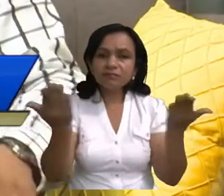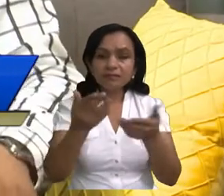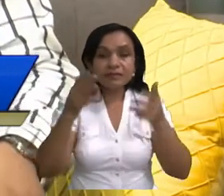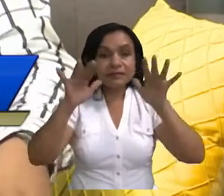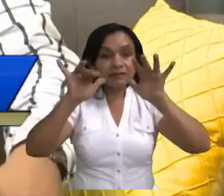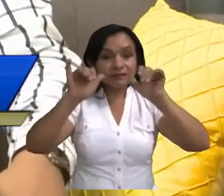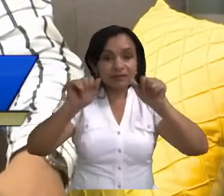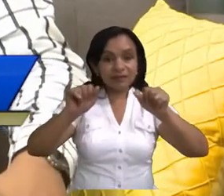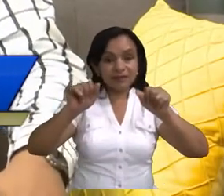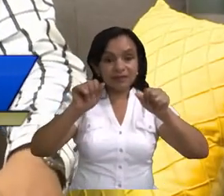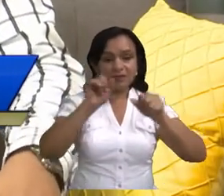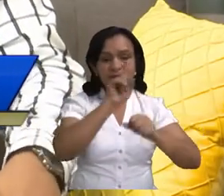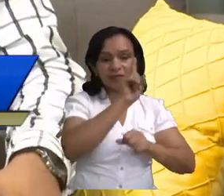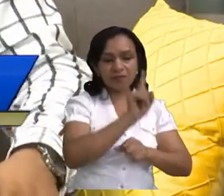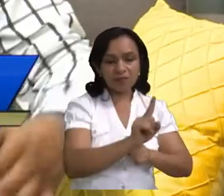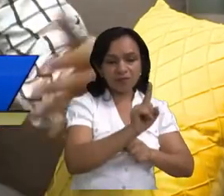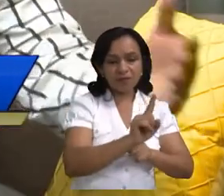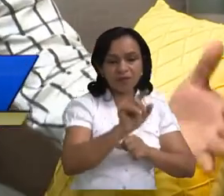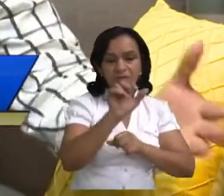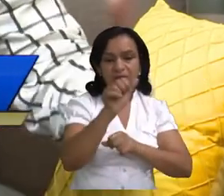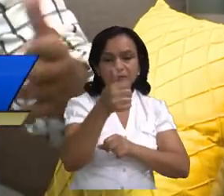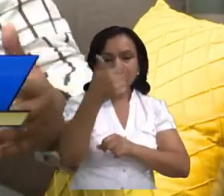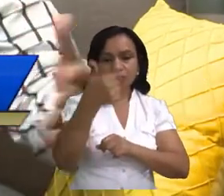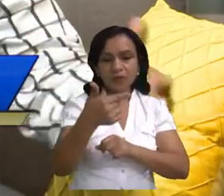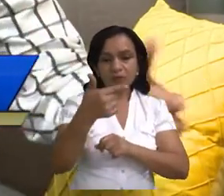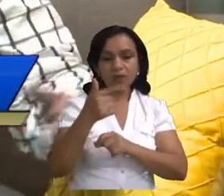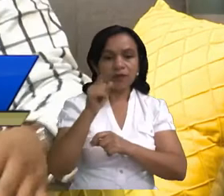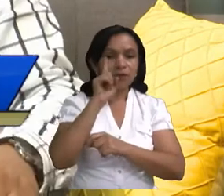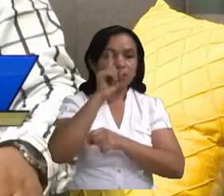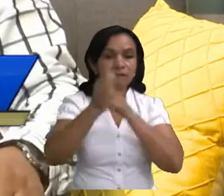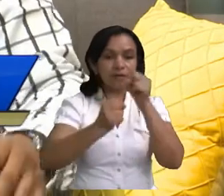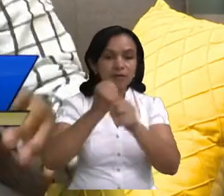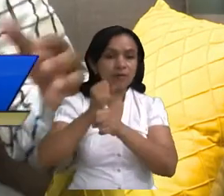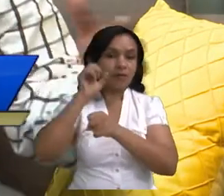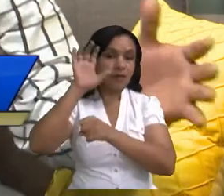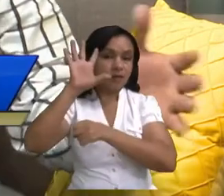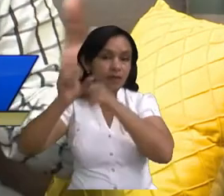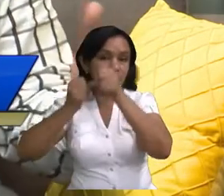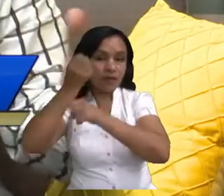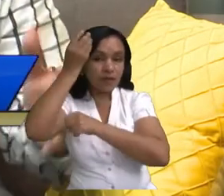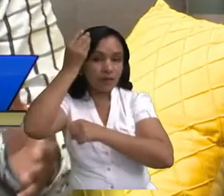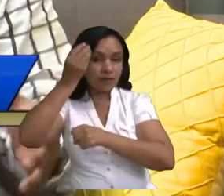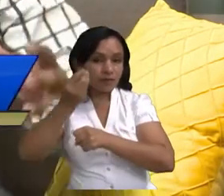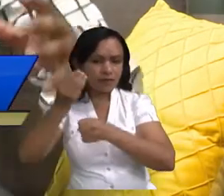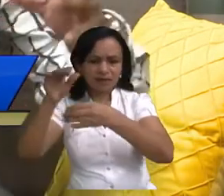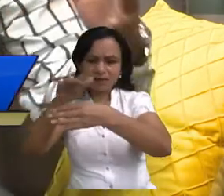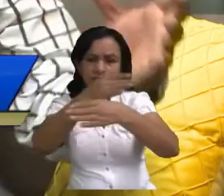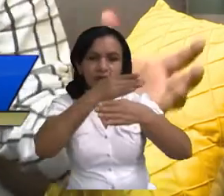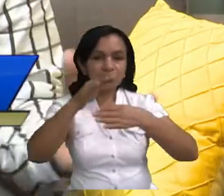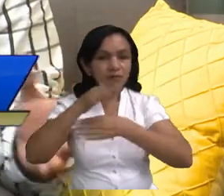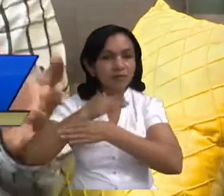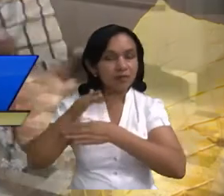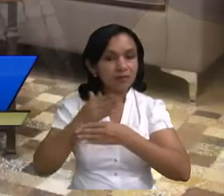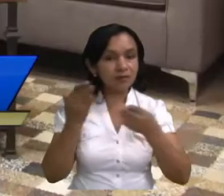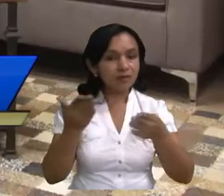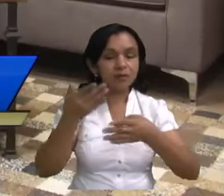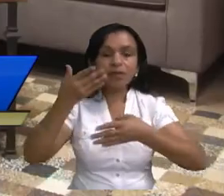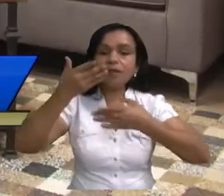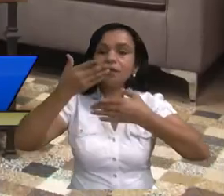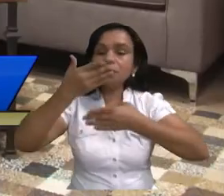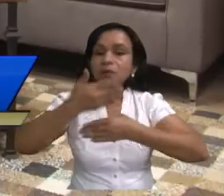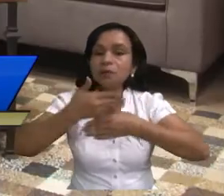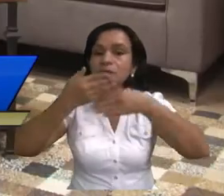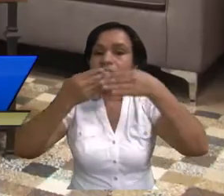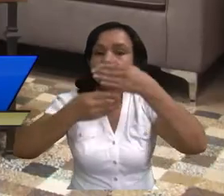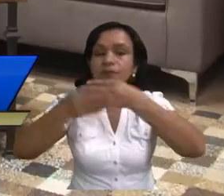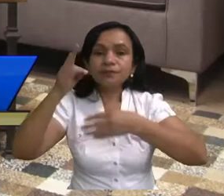secundaria, es una realidad, pues un paralelo bastante distinto, se pintan las aulas, etc. Pero la infraestructura, y en este